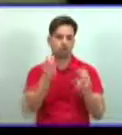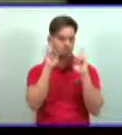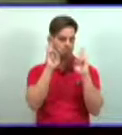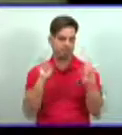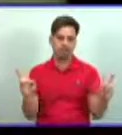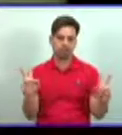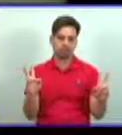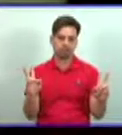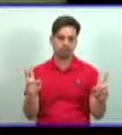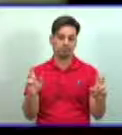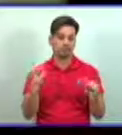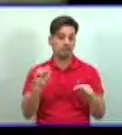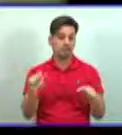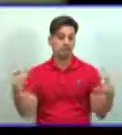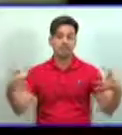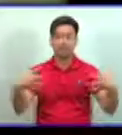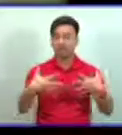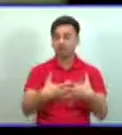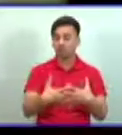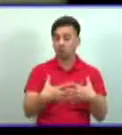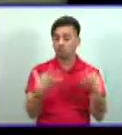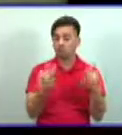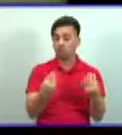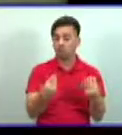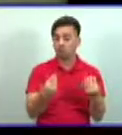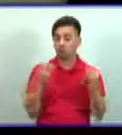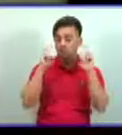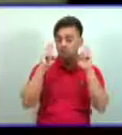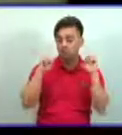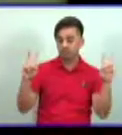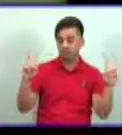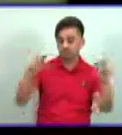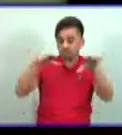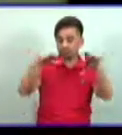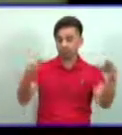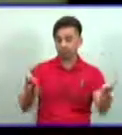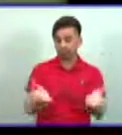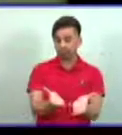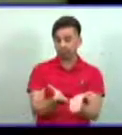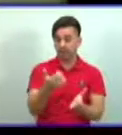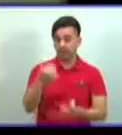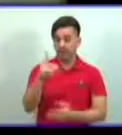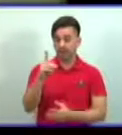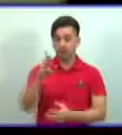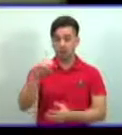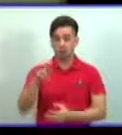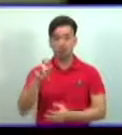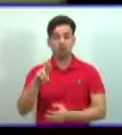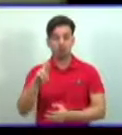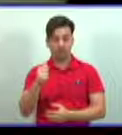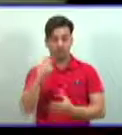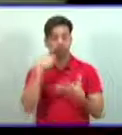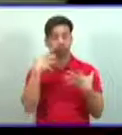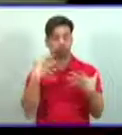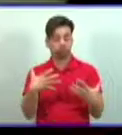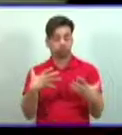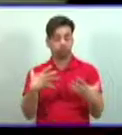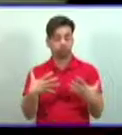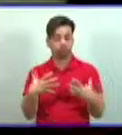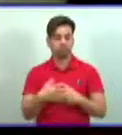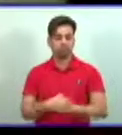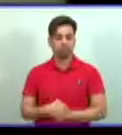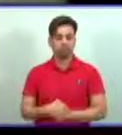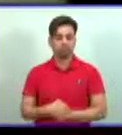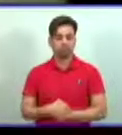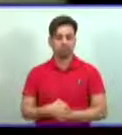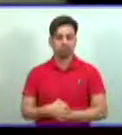relaciona muchísimo la atmósfera con la vida y la importancia que tiene esta. A partir de ahí, las consecuencias